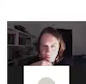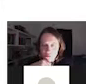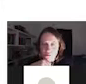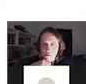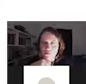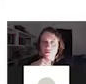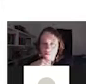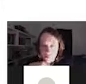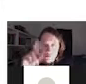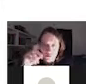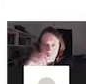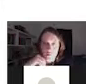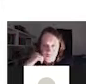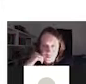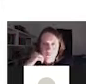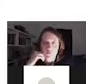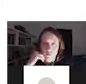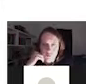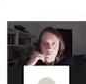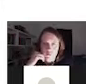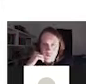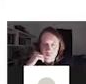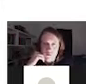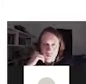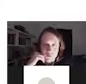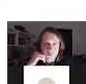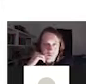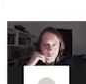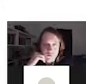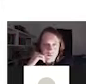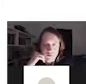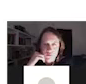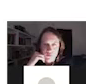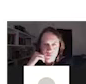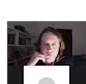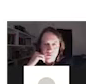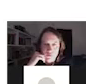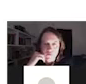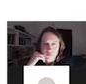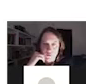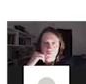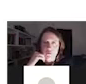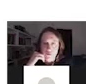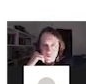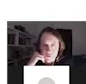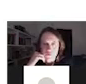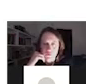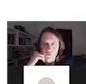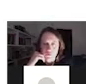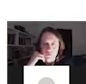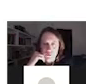sacar su voz, porque depende mucho, es como totalmente otro contexto si estás en una clase con un maestro